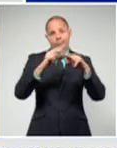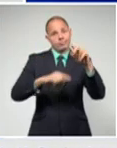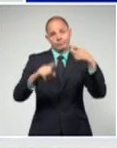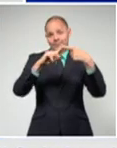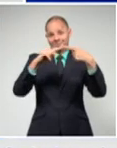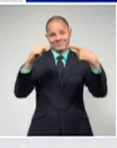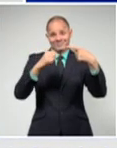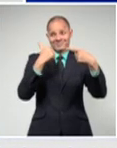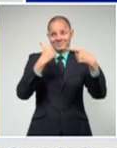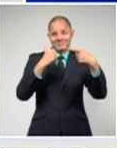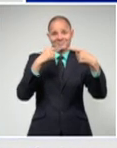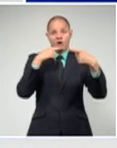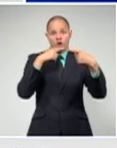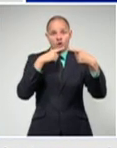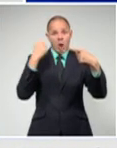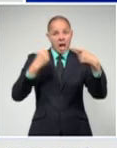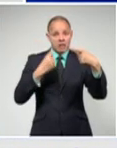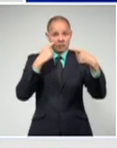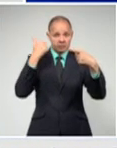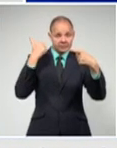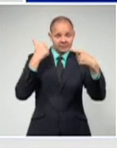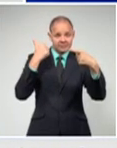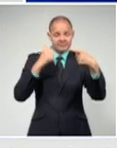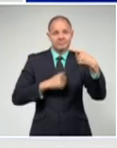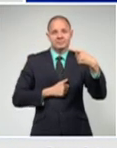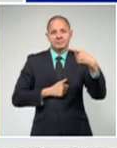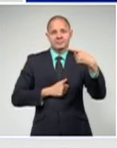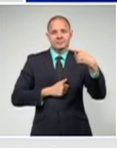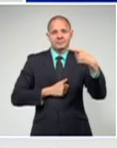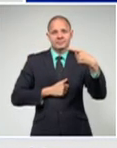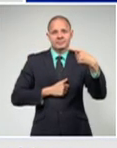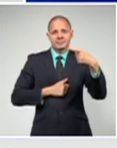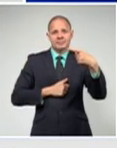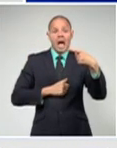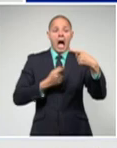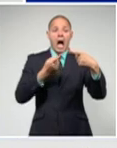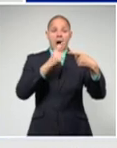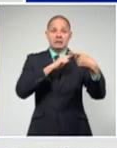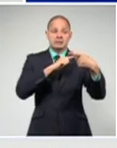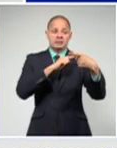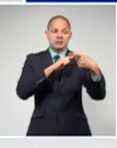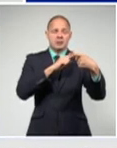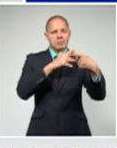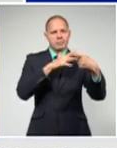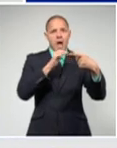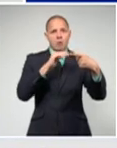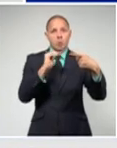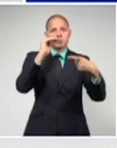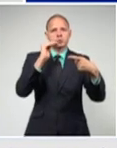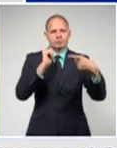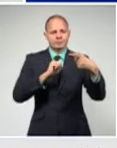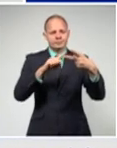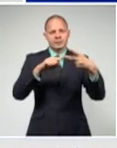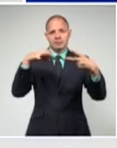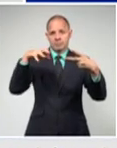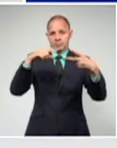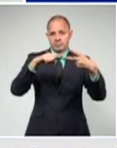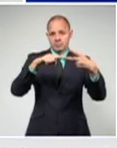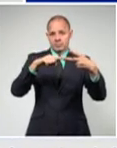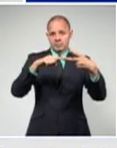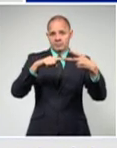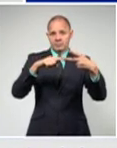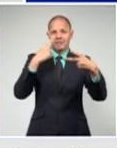de 289,1, superior a la del día anterior. Pinar del Río con